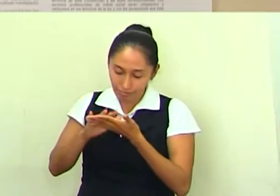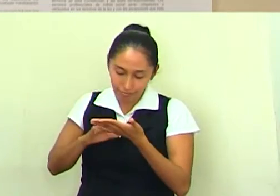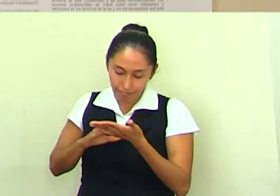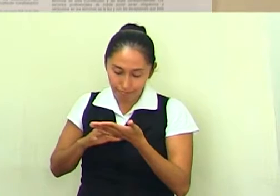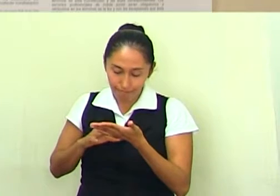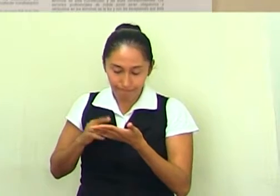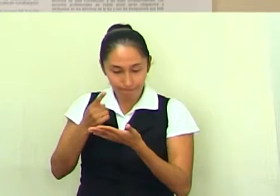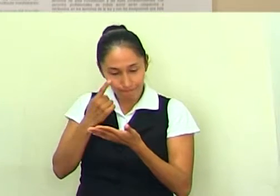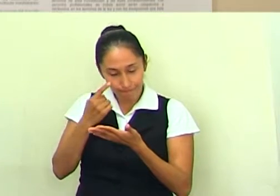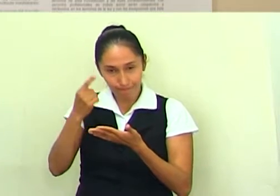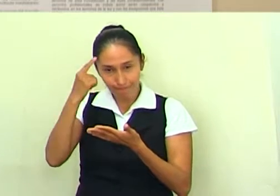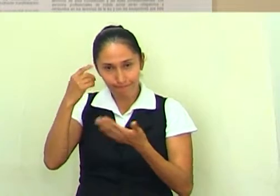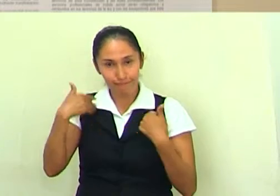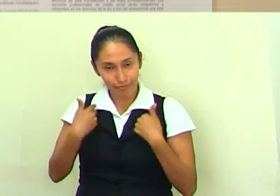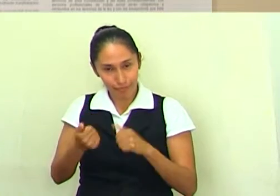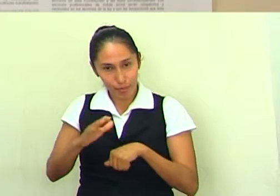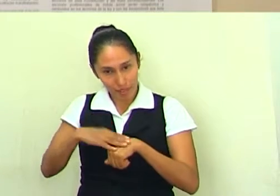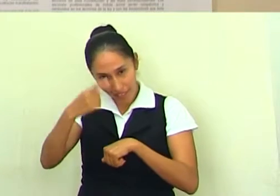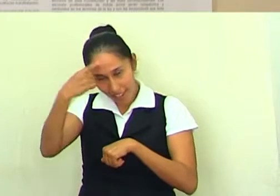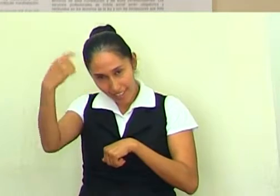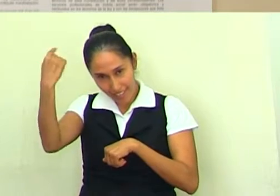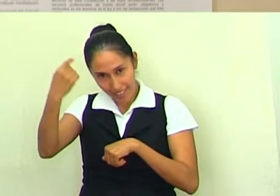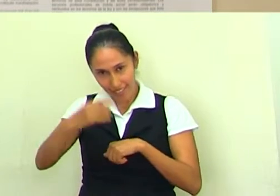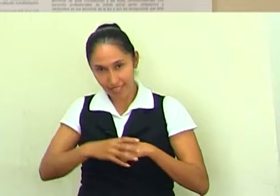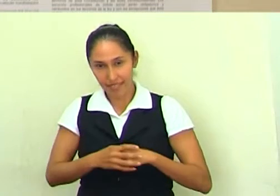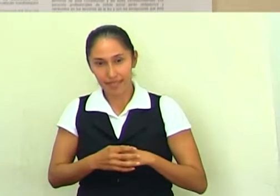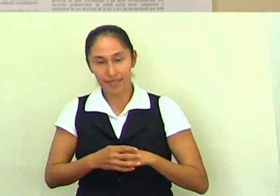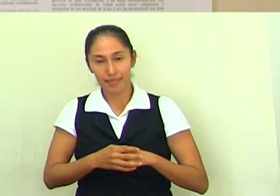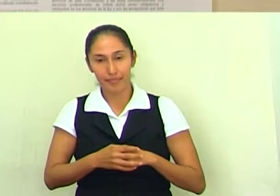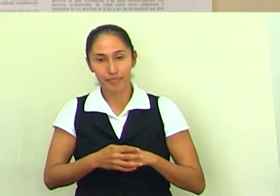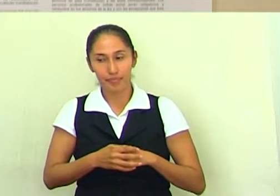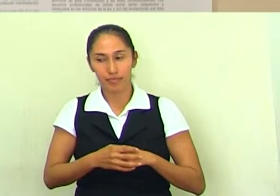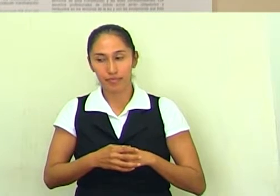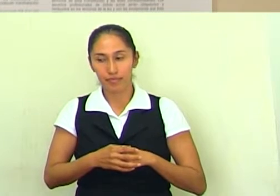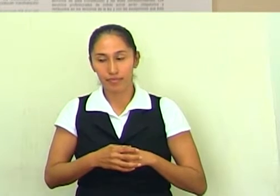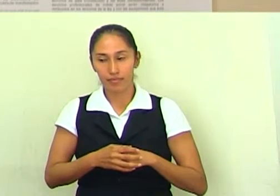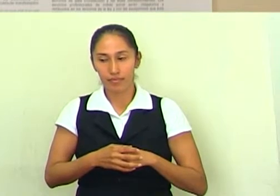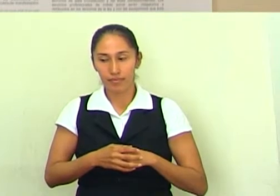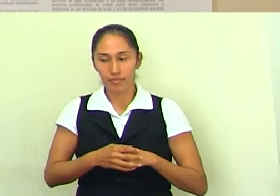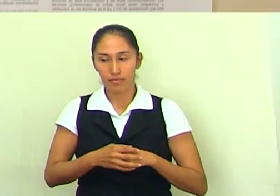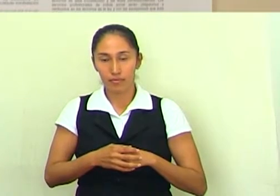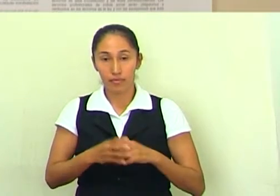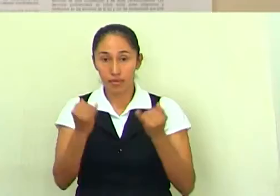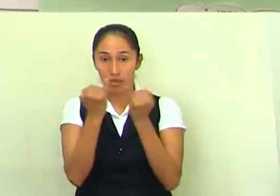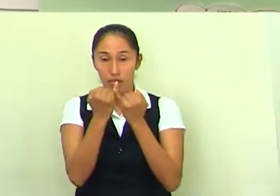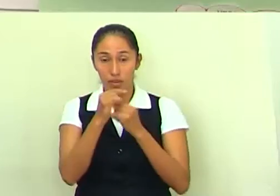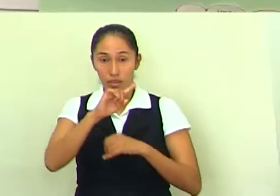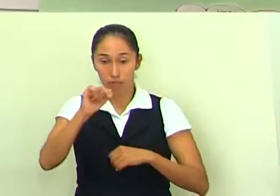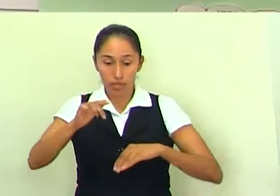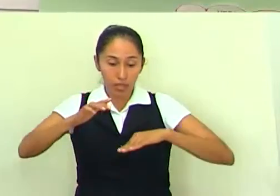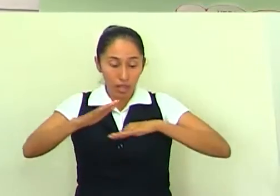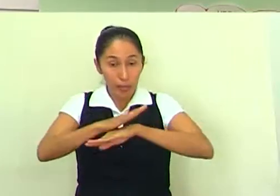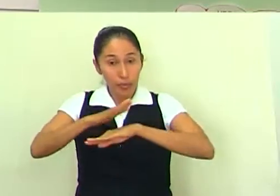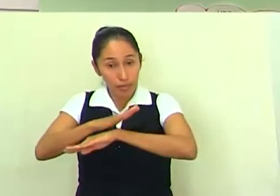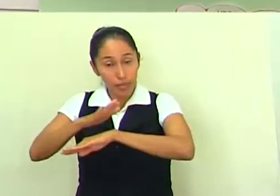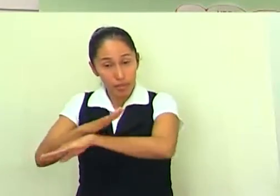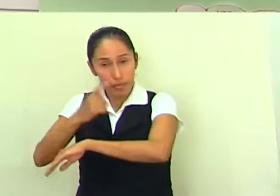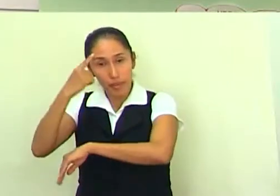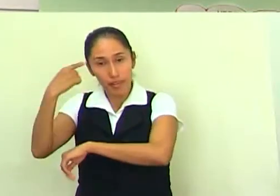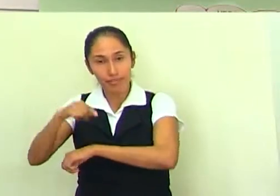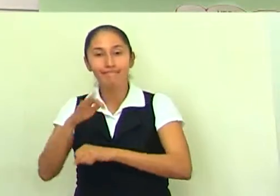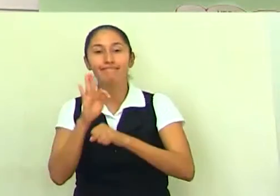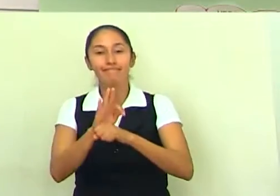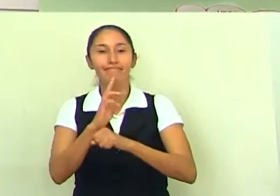ellos. Y entramos también en la reforma que van sufriendo, van a venir diferentes anotaciones y que